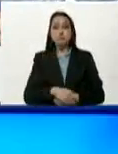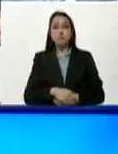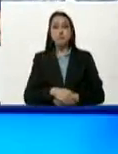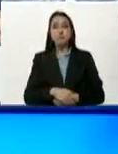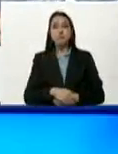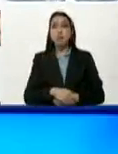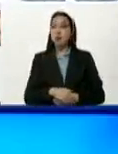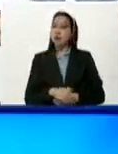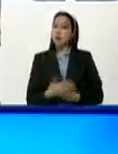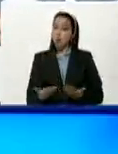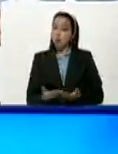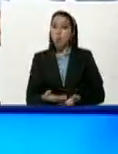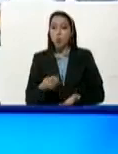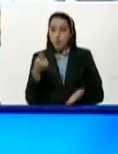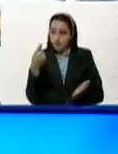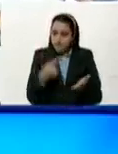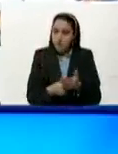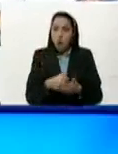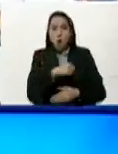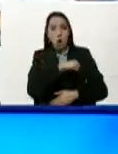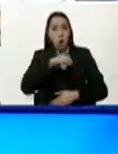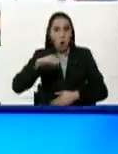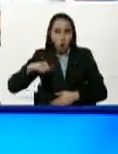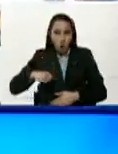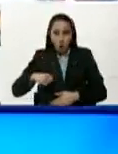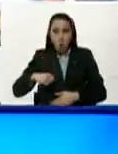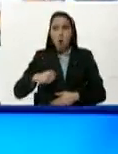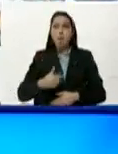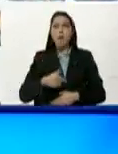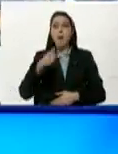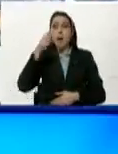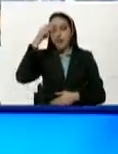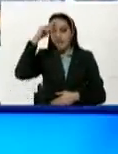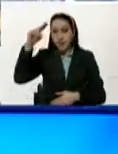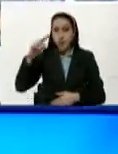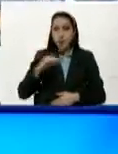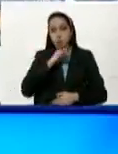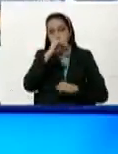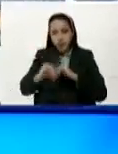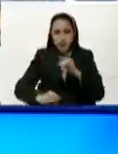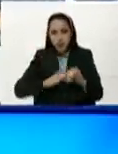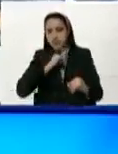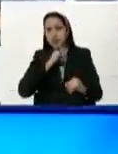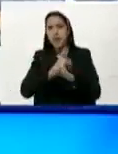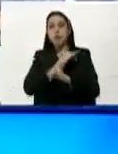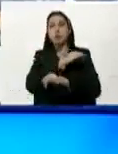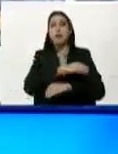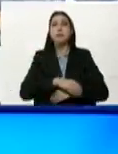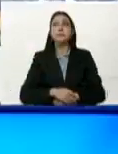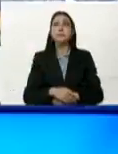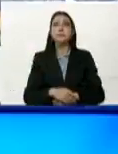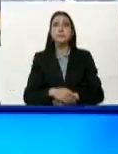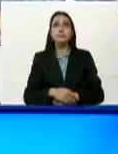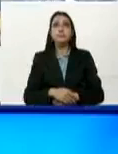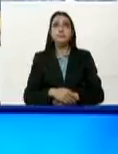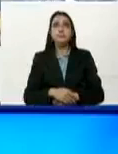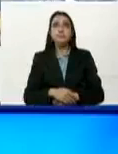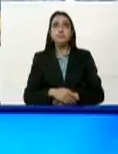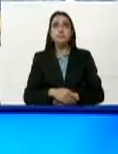esto es una inversión privada de mexico internacional y precisamente